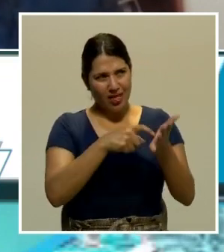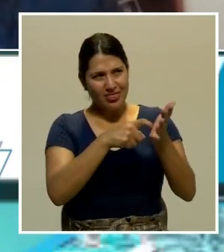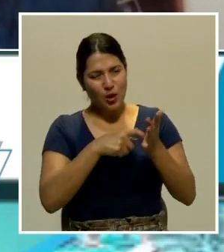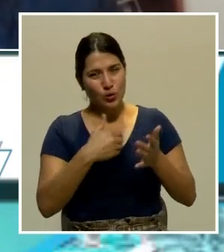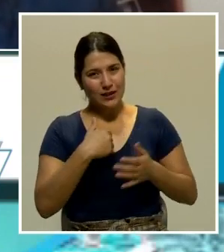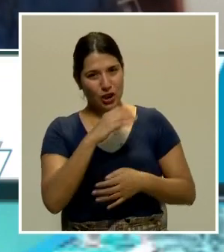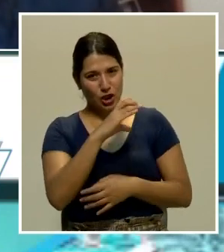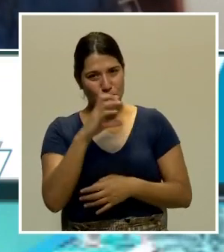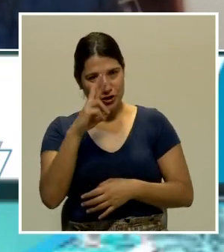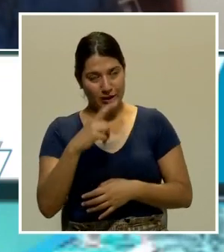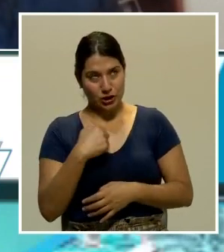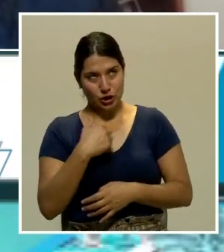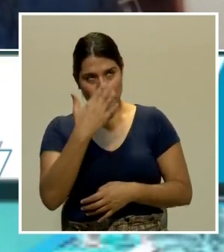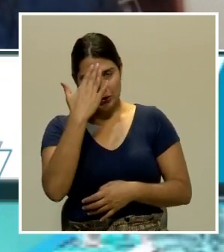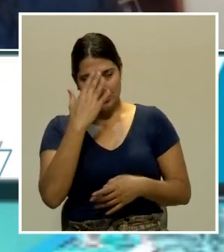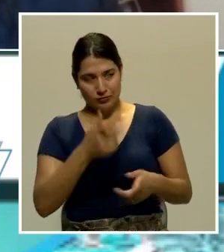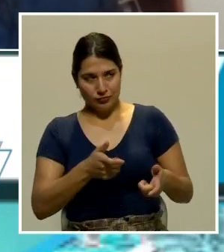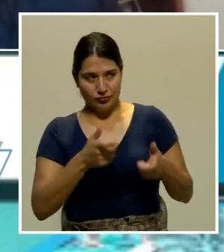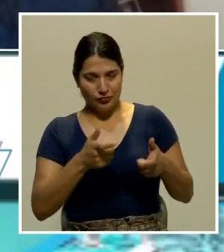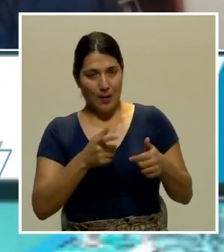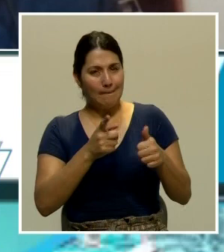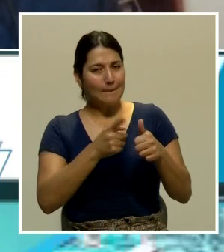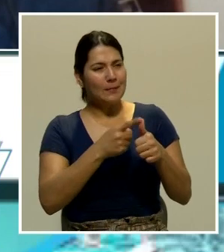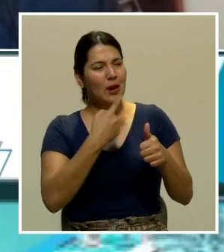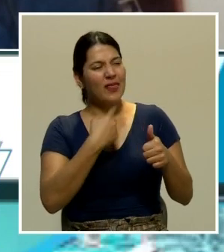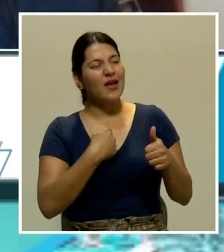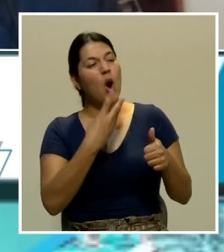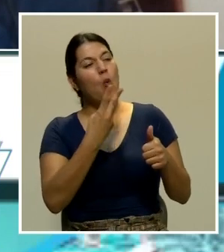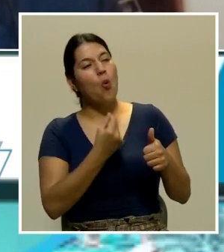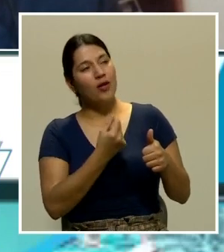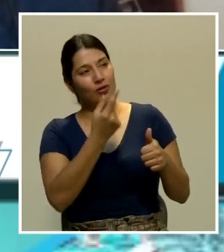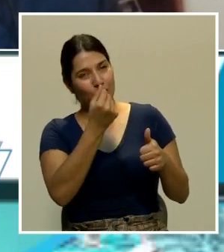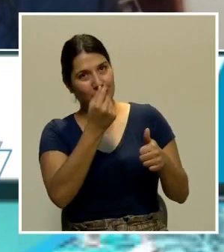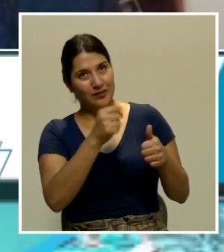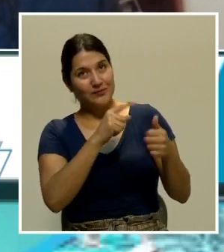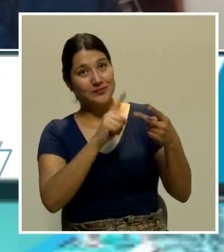es, primero dígame el número, primero asústenos y luego,